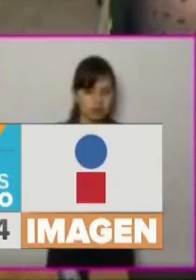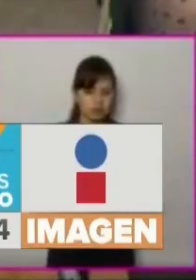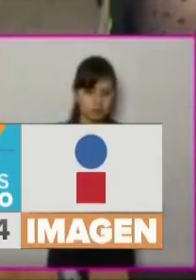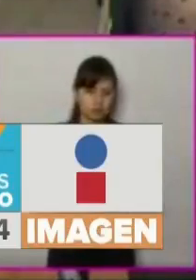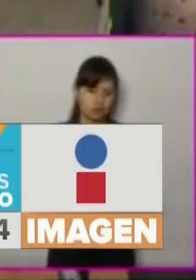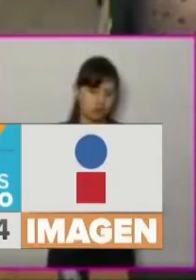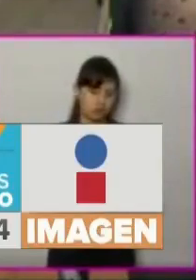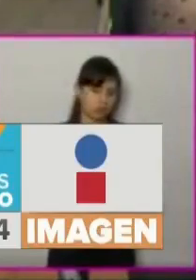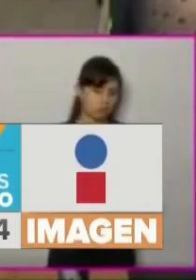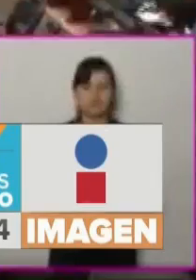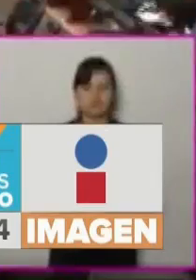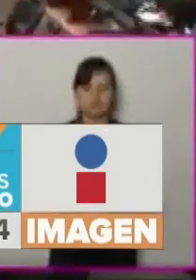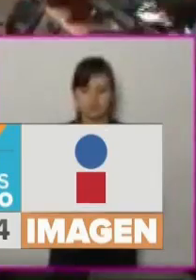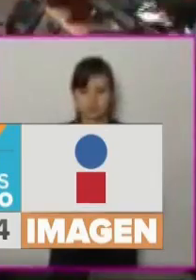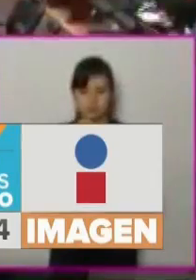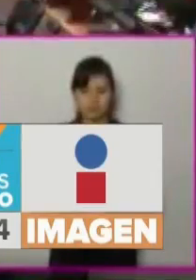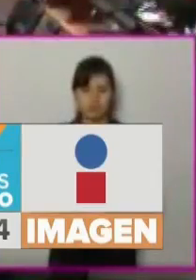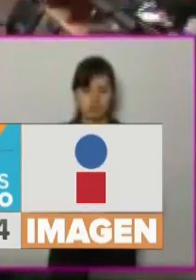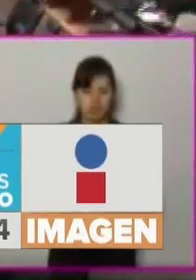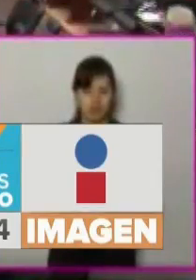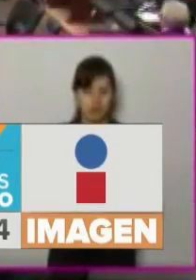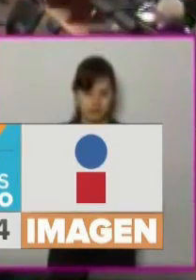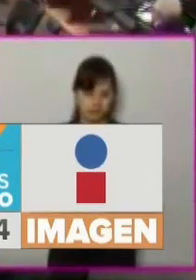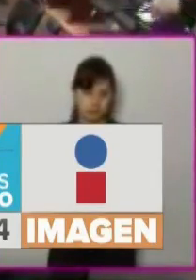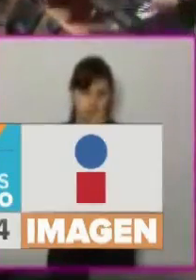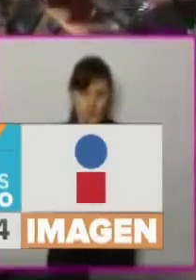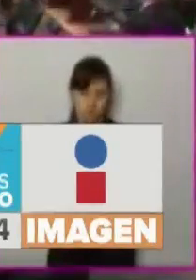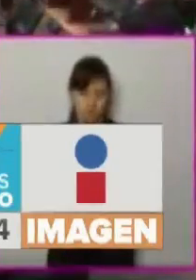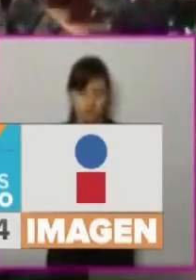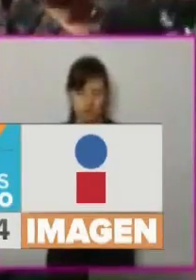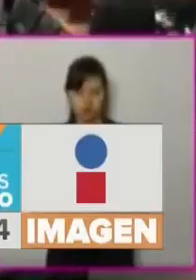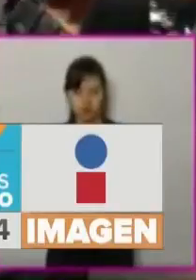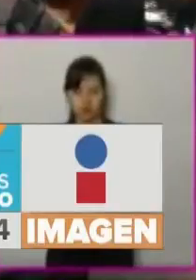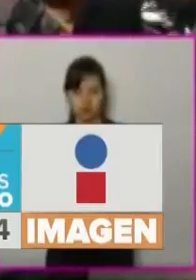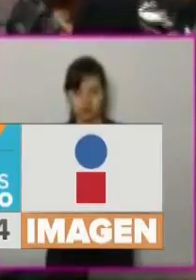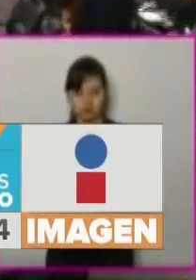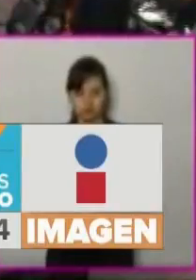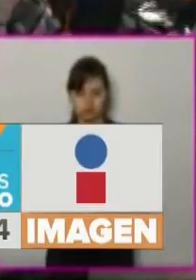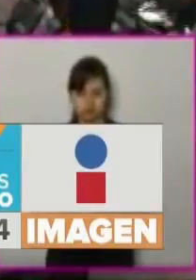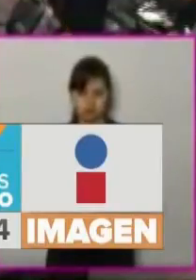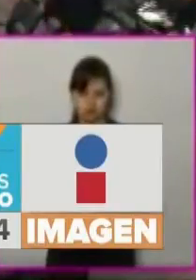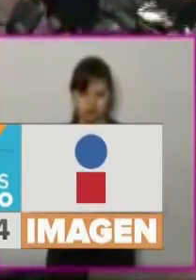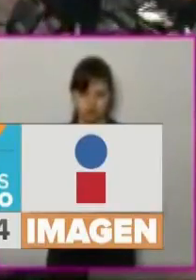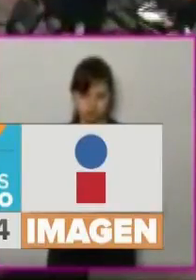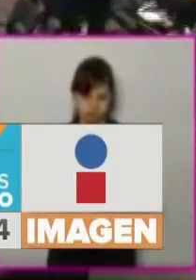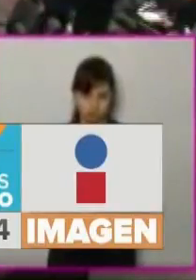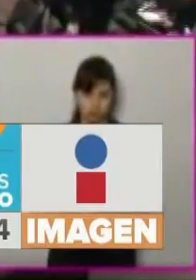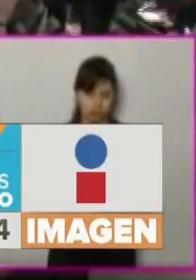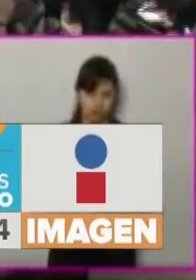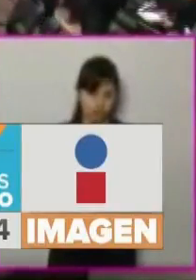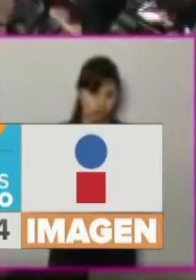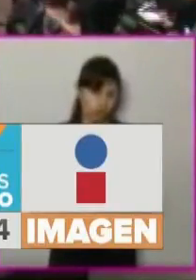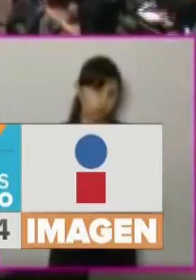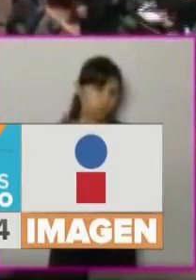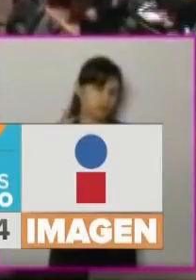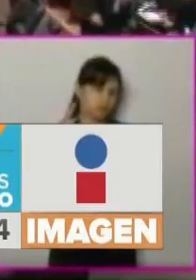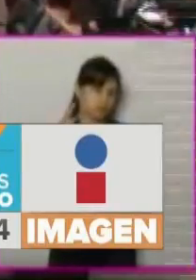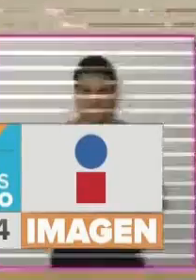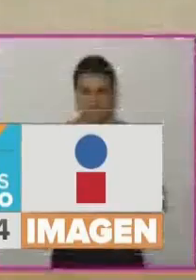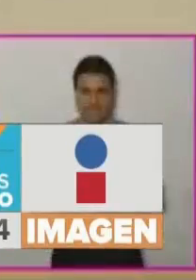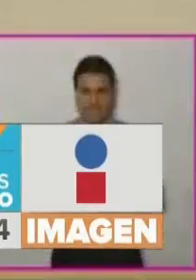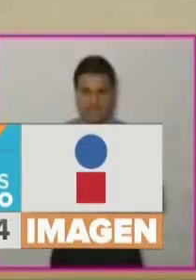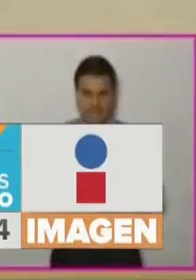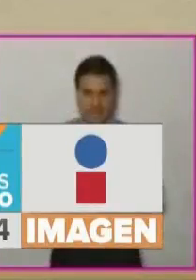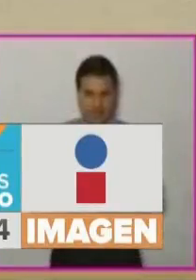no solo porque así lo manda la ley, sino porque el instituto no va a permitir que nadie más tome decisiones ni tenga